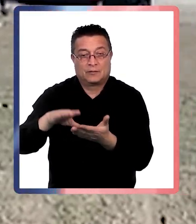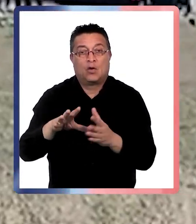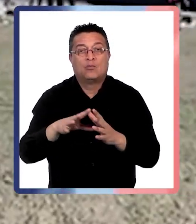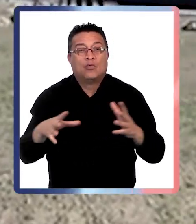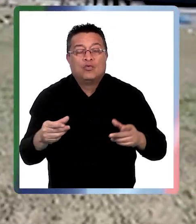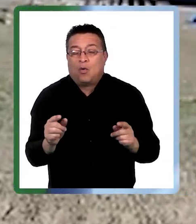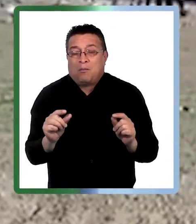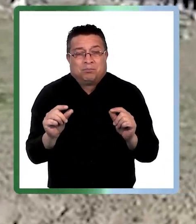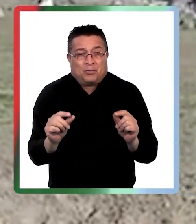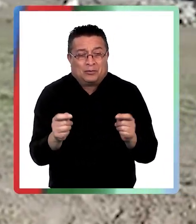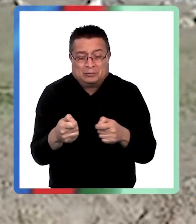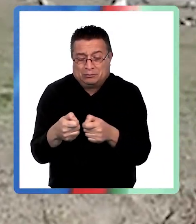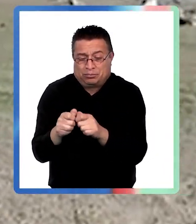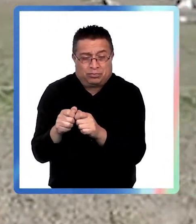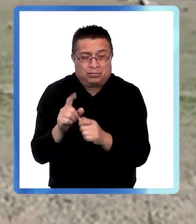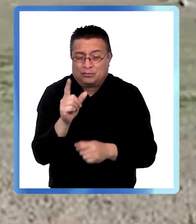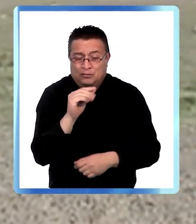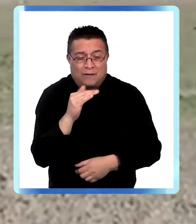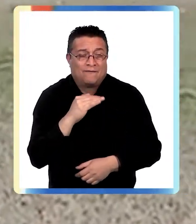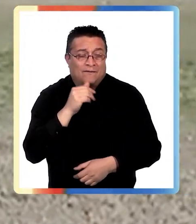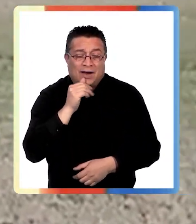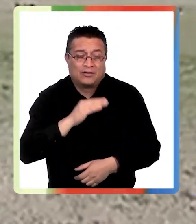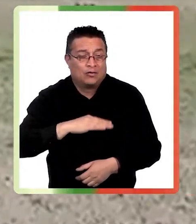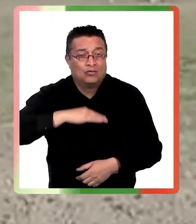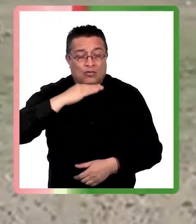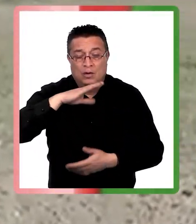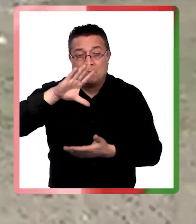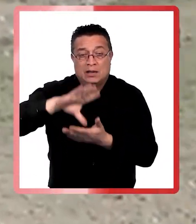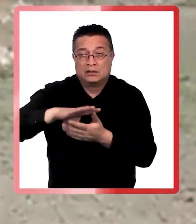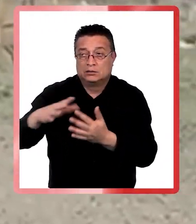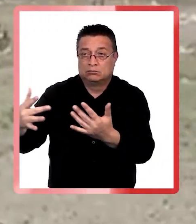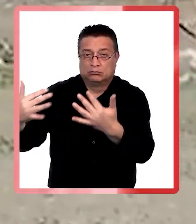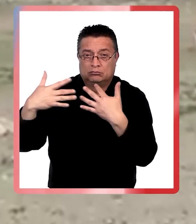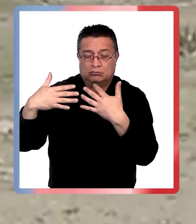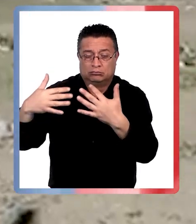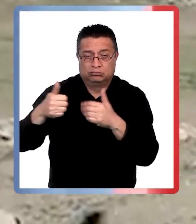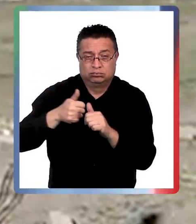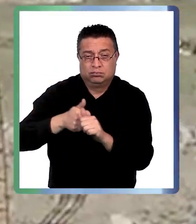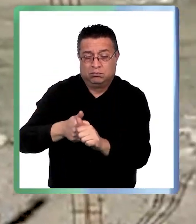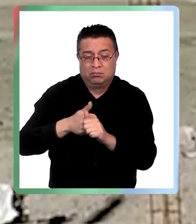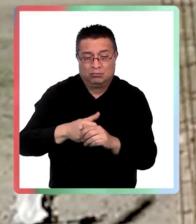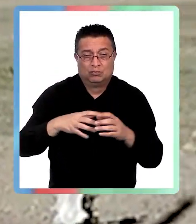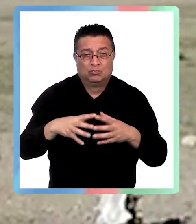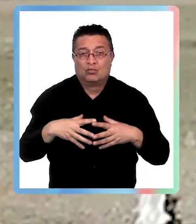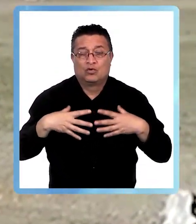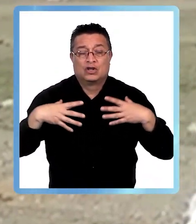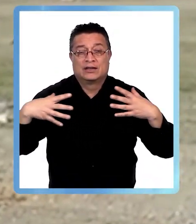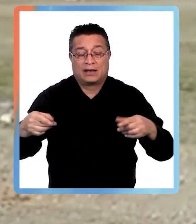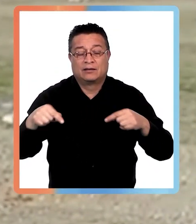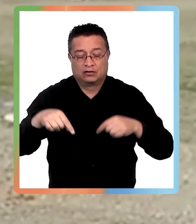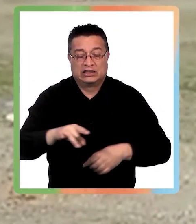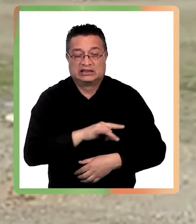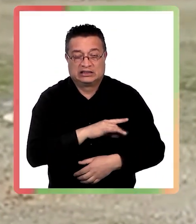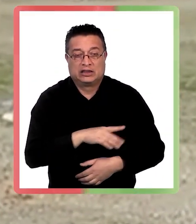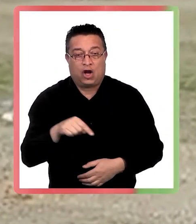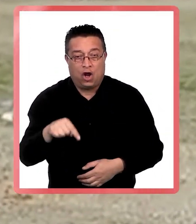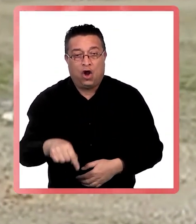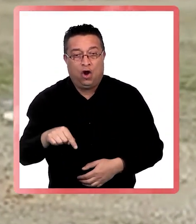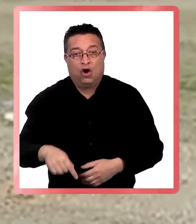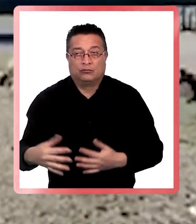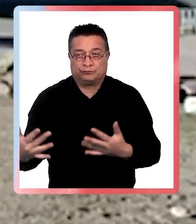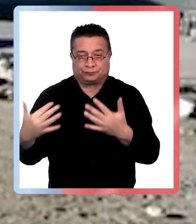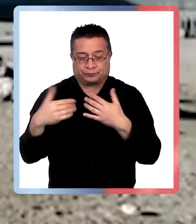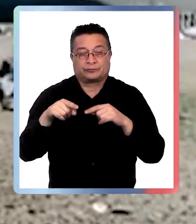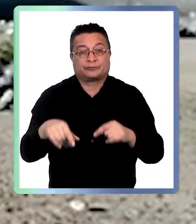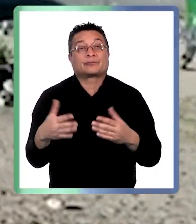extremadamente precario, insuficiente absolutamente para un país que está recibiendo una presión fronteriza tan grande como está recibiendo Chile hoy.